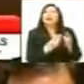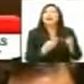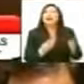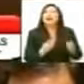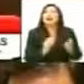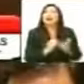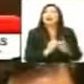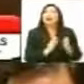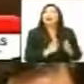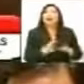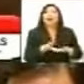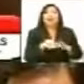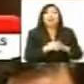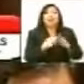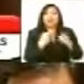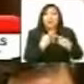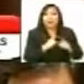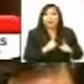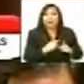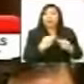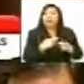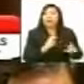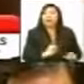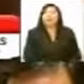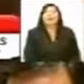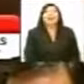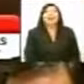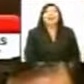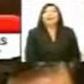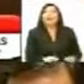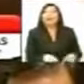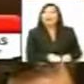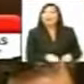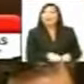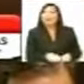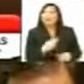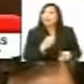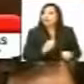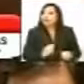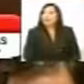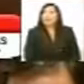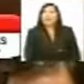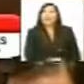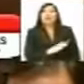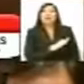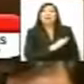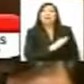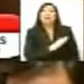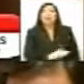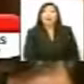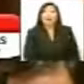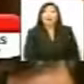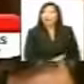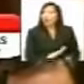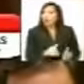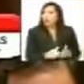de transparencia y acceso a la información pública. Fortalecimos también los sistemas de fiscalización.